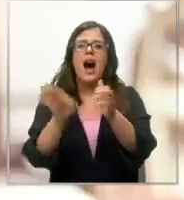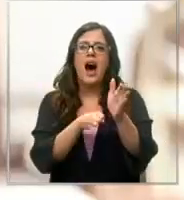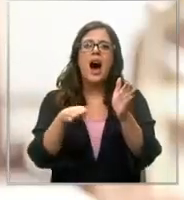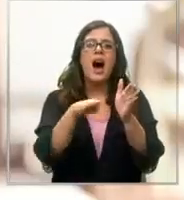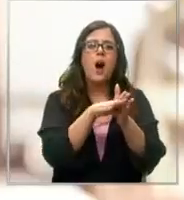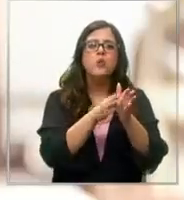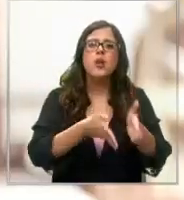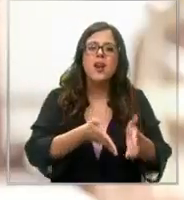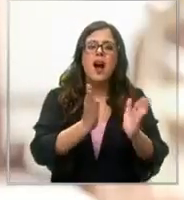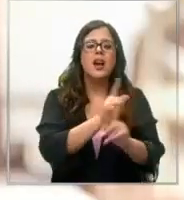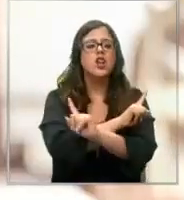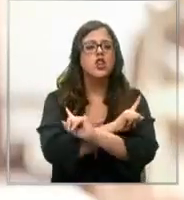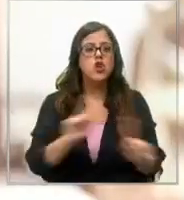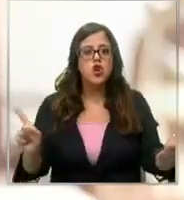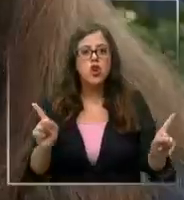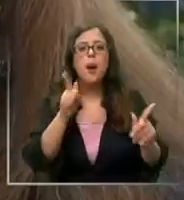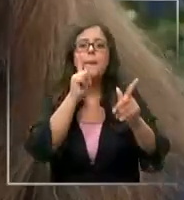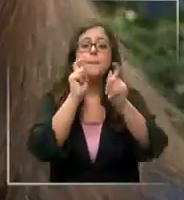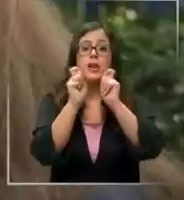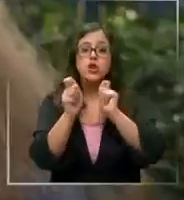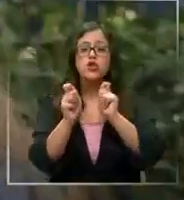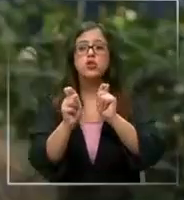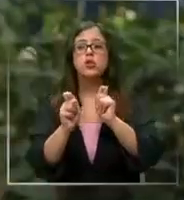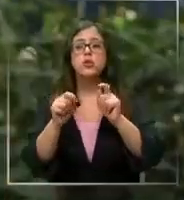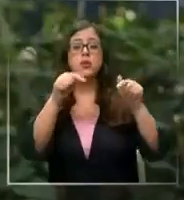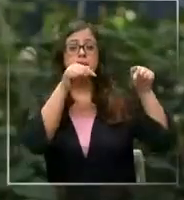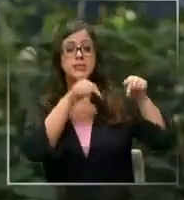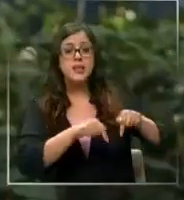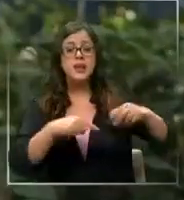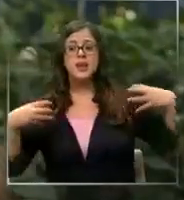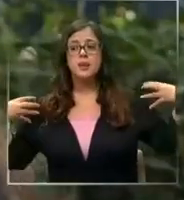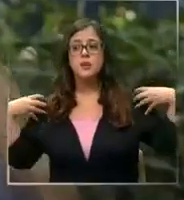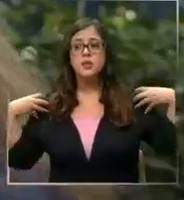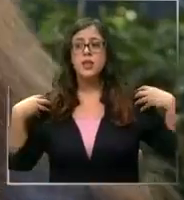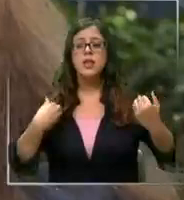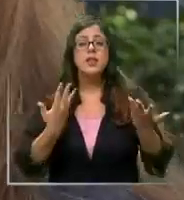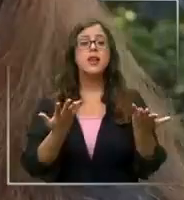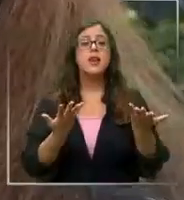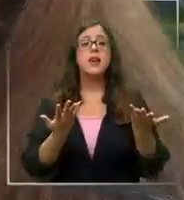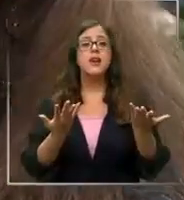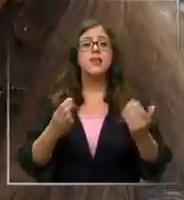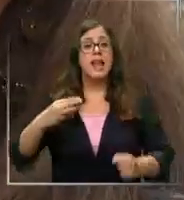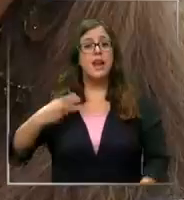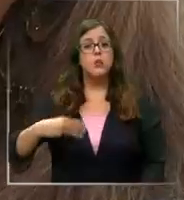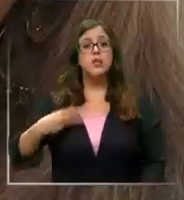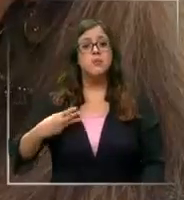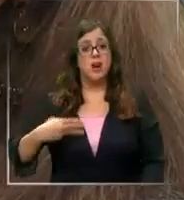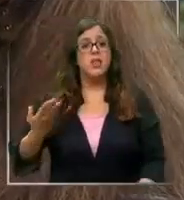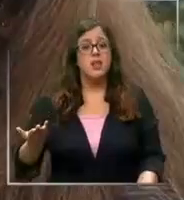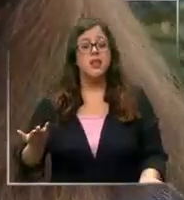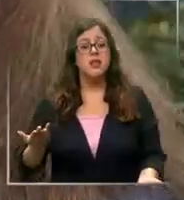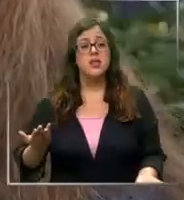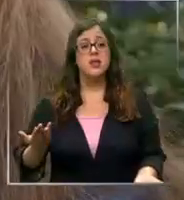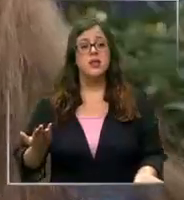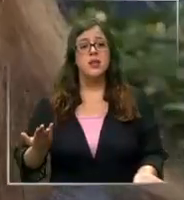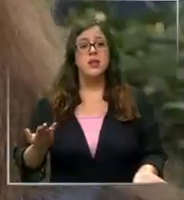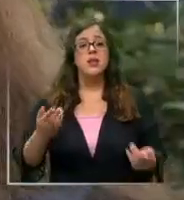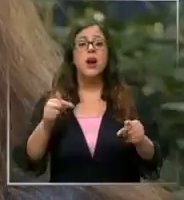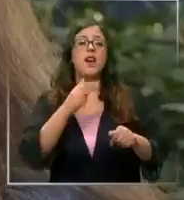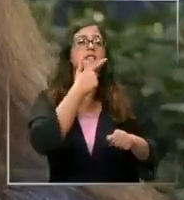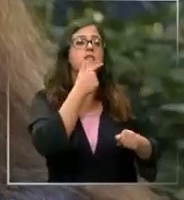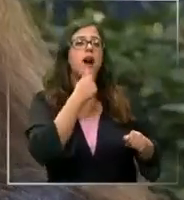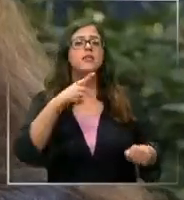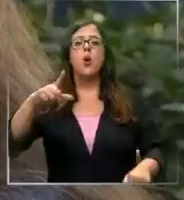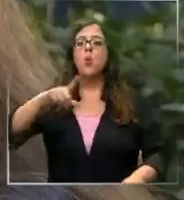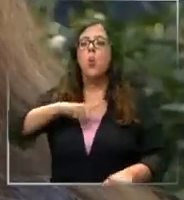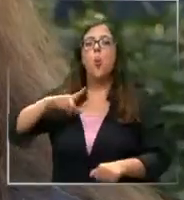estacionado en la calle. Es súper peligroso. Y aquí es la responsabilidad de la gestión municipal en el barrio. O sea, es muy fácil